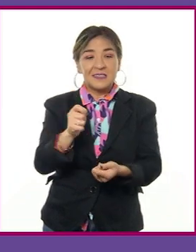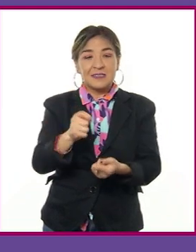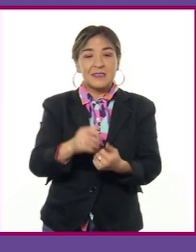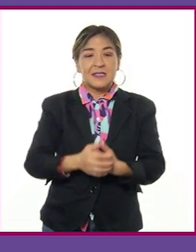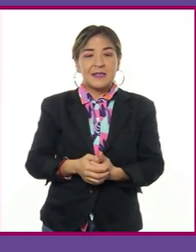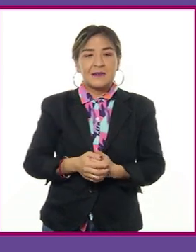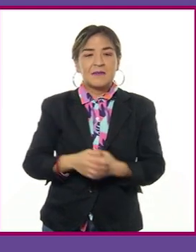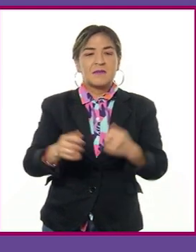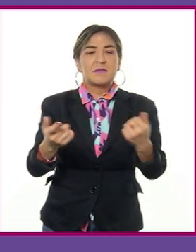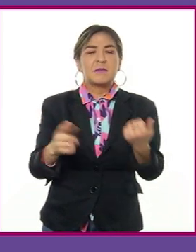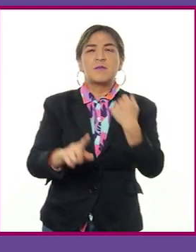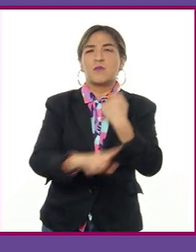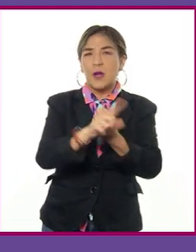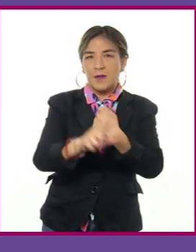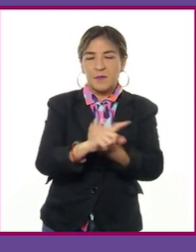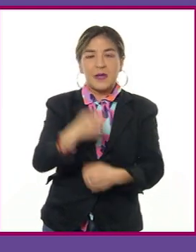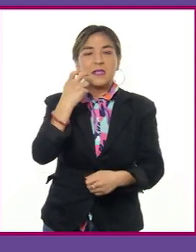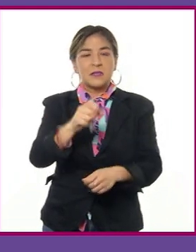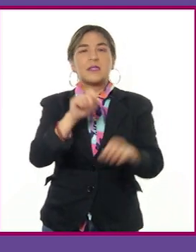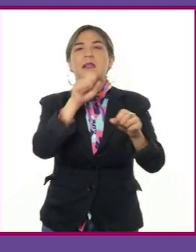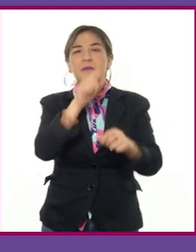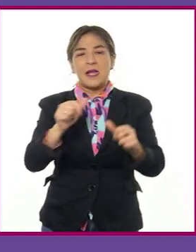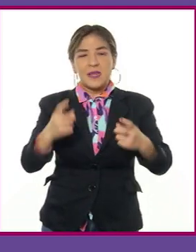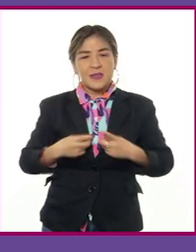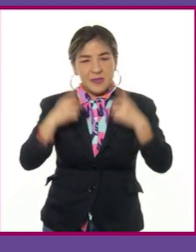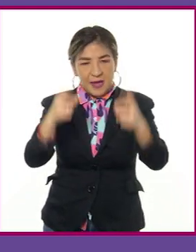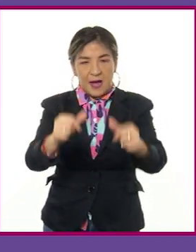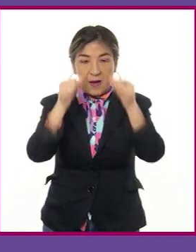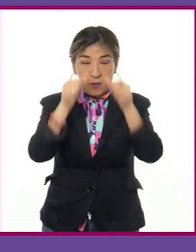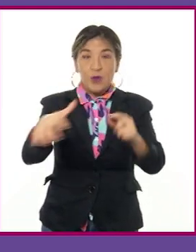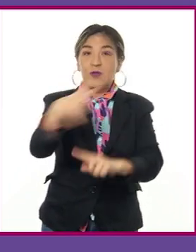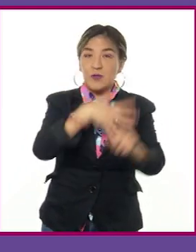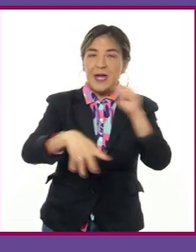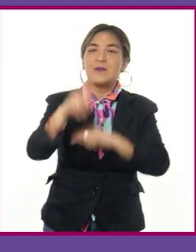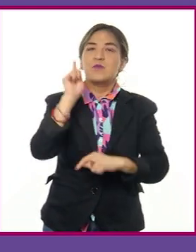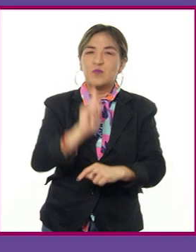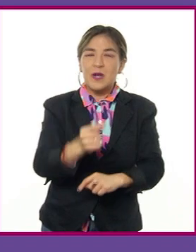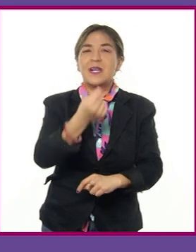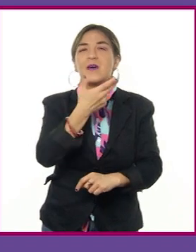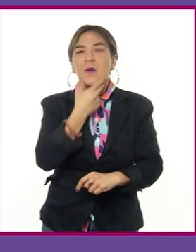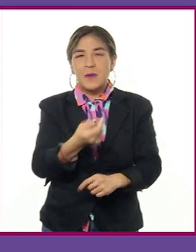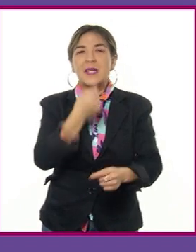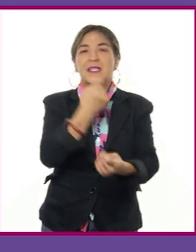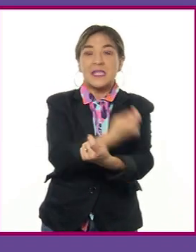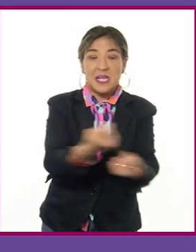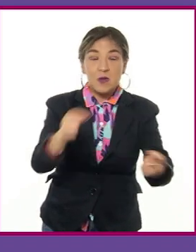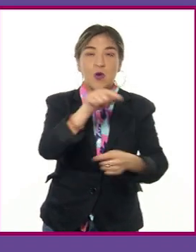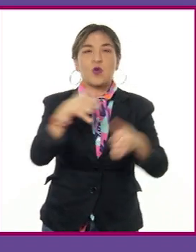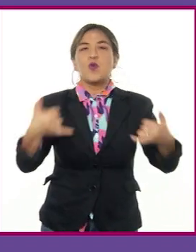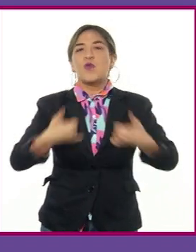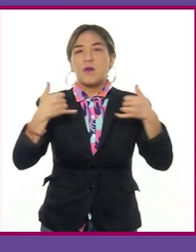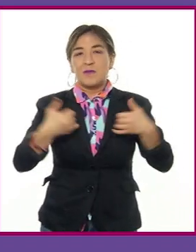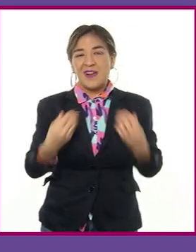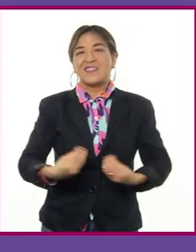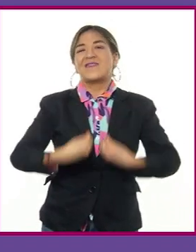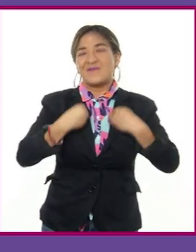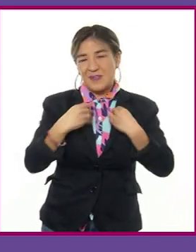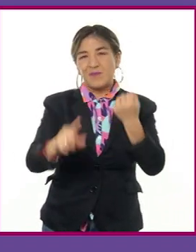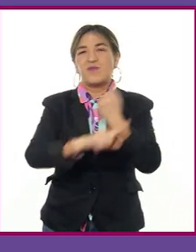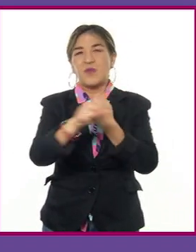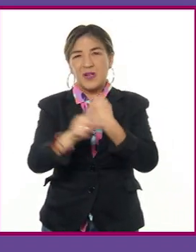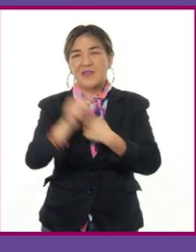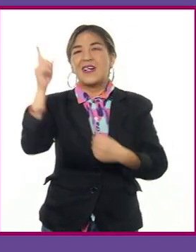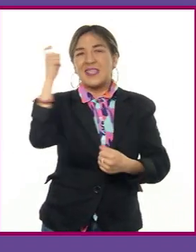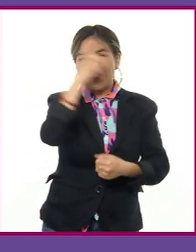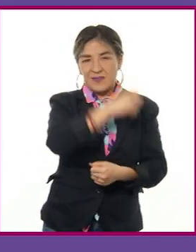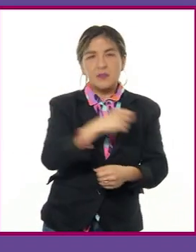lograrlo. Brindaría mi apoyo incondicional a todas las niñas, niños y jóvenes en situaciones difíciles.